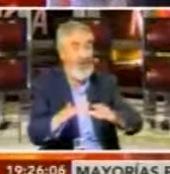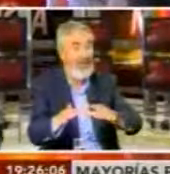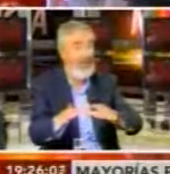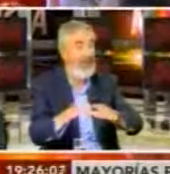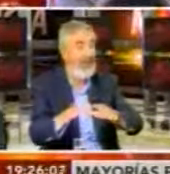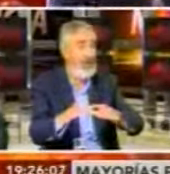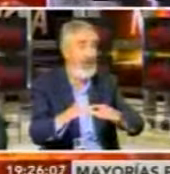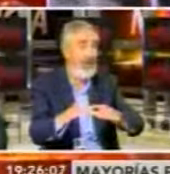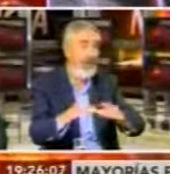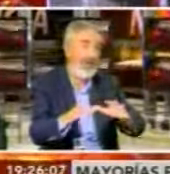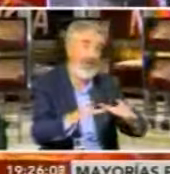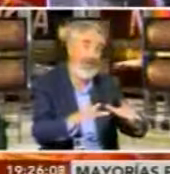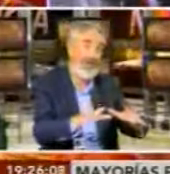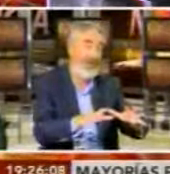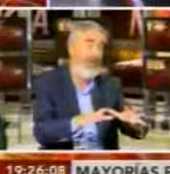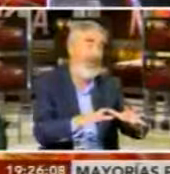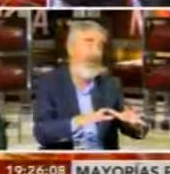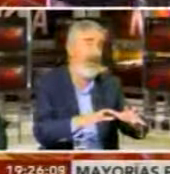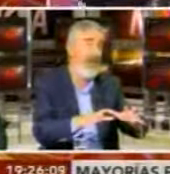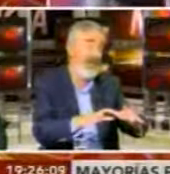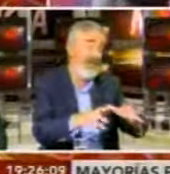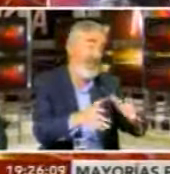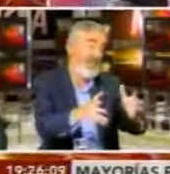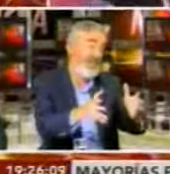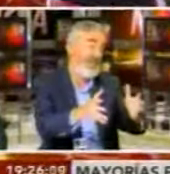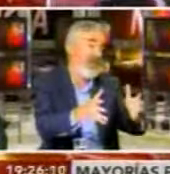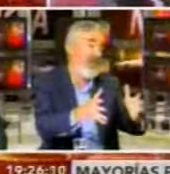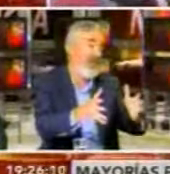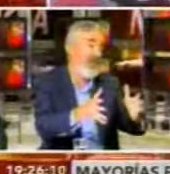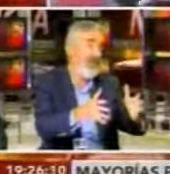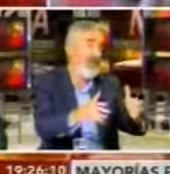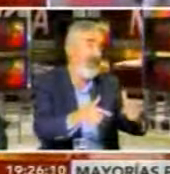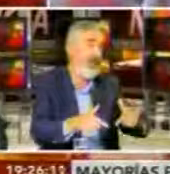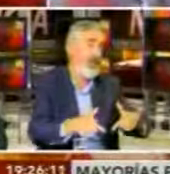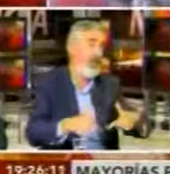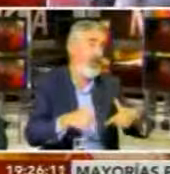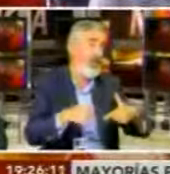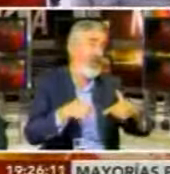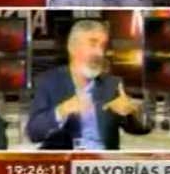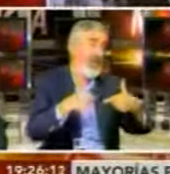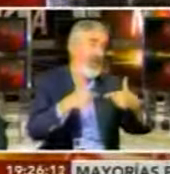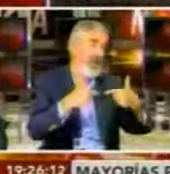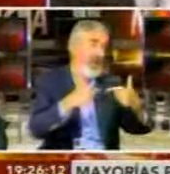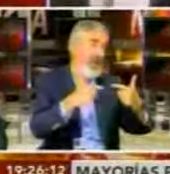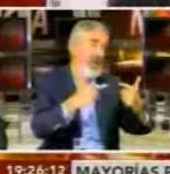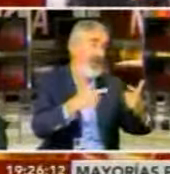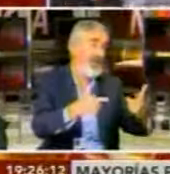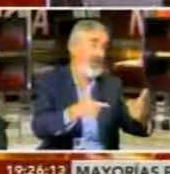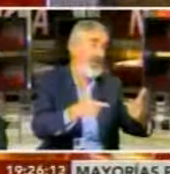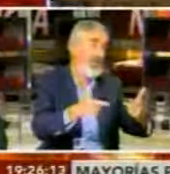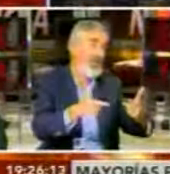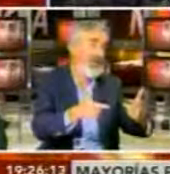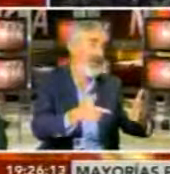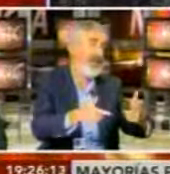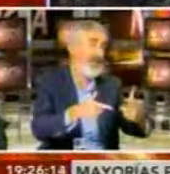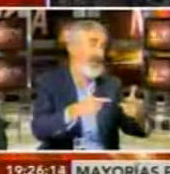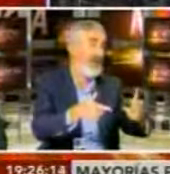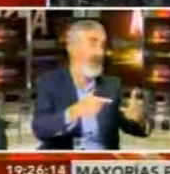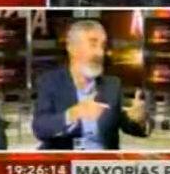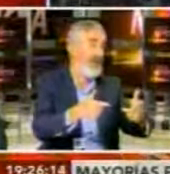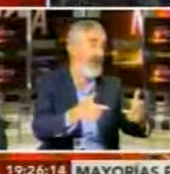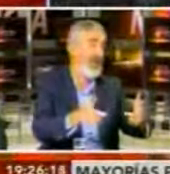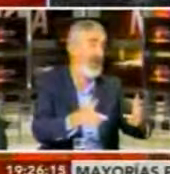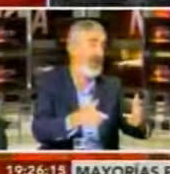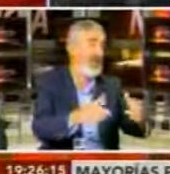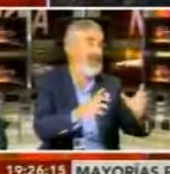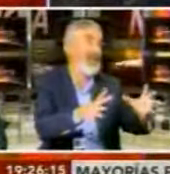mirar buenas cifras económicas, pero no necesariamente va a apoyar. Y de hecho, este gobierno no logró que fuera elegido un candidato de la misma